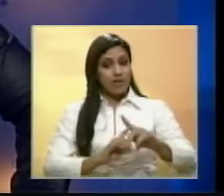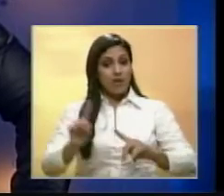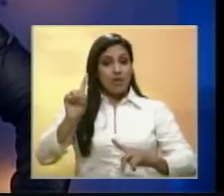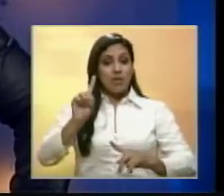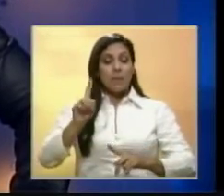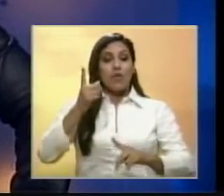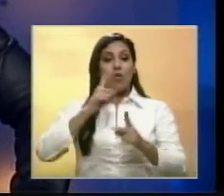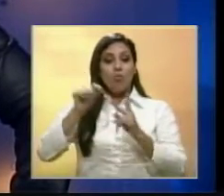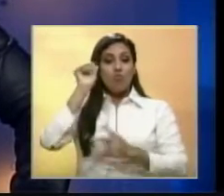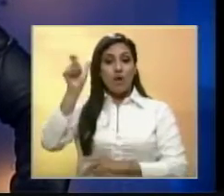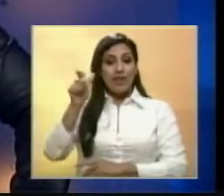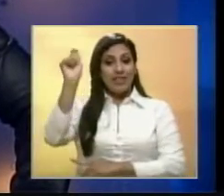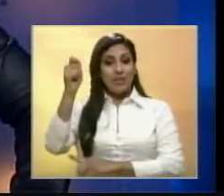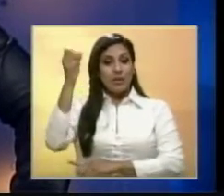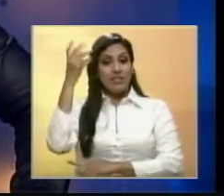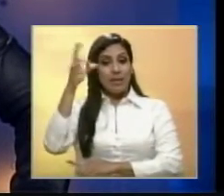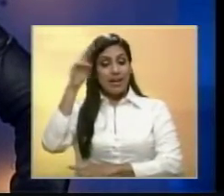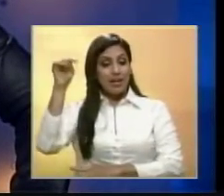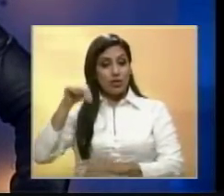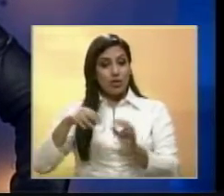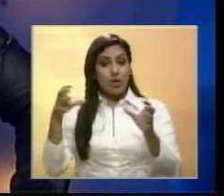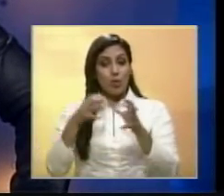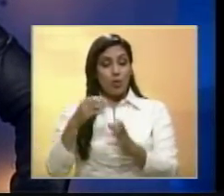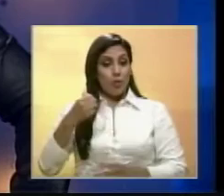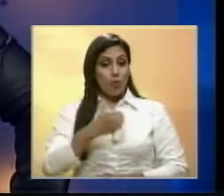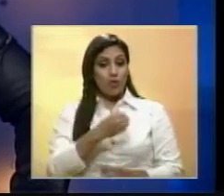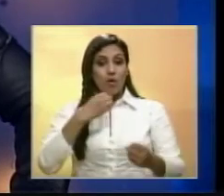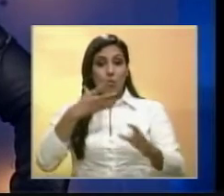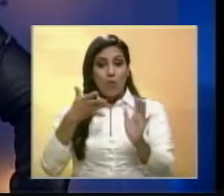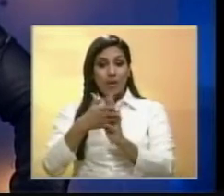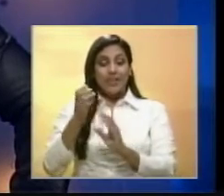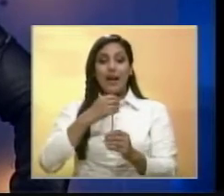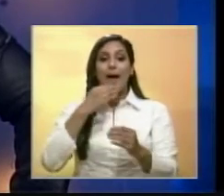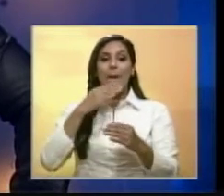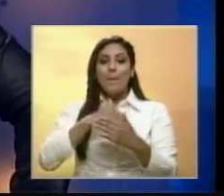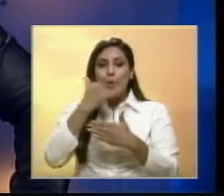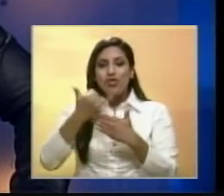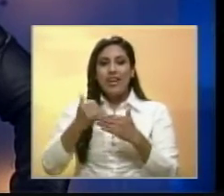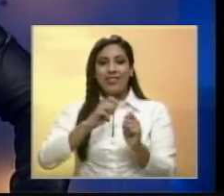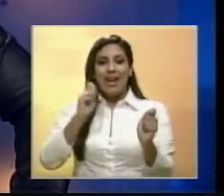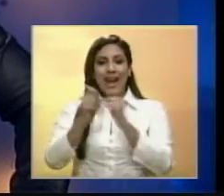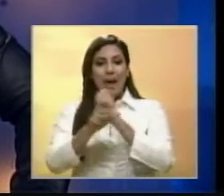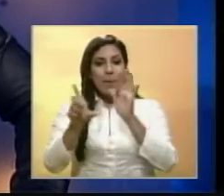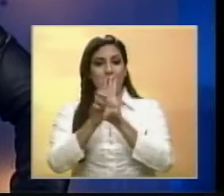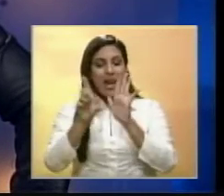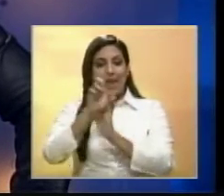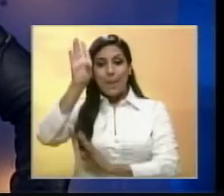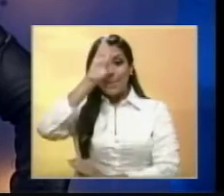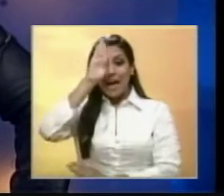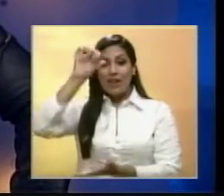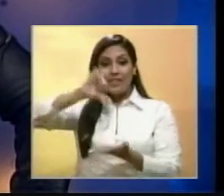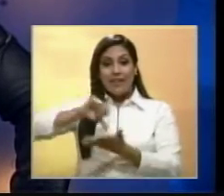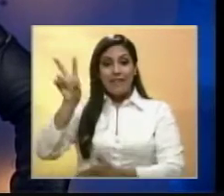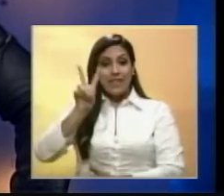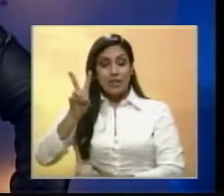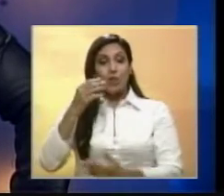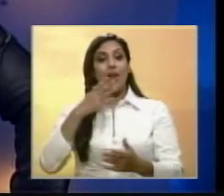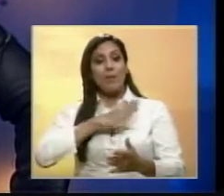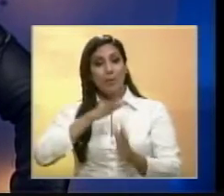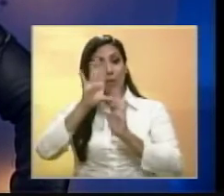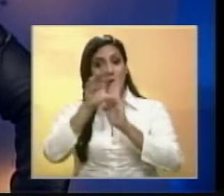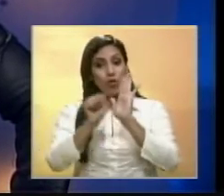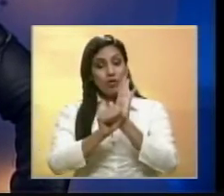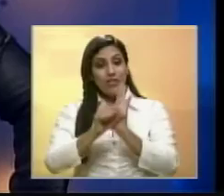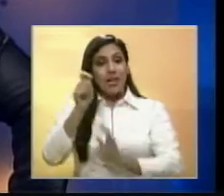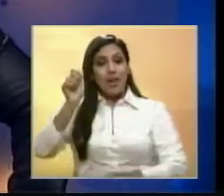María Albert Barrios, diputada de la Asamblea Nacional por la Unidad, aseveró que al enviar el proyecto de reforma de ley del Banco Central de Venezuela ante la Sala Constitucional